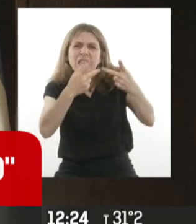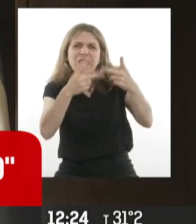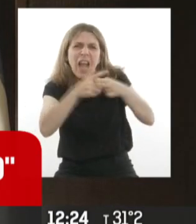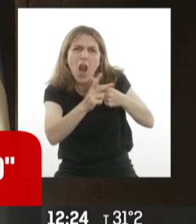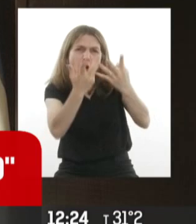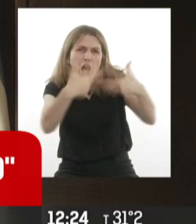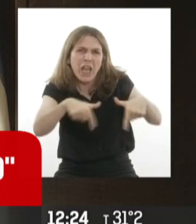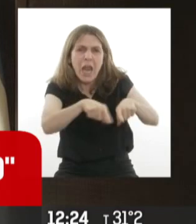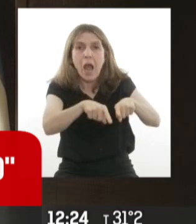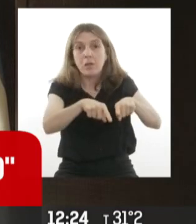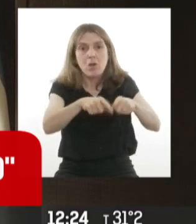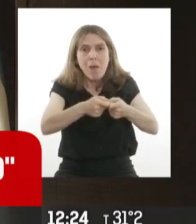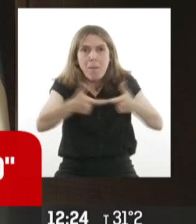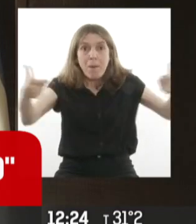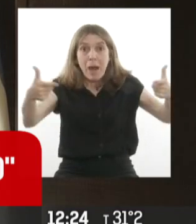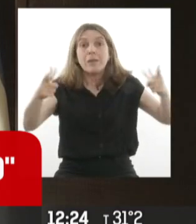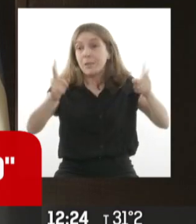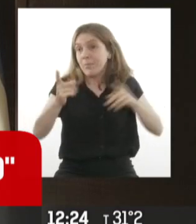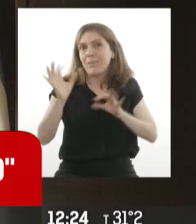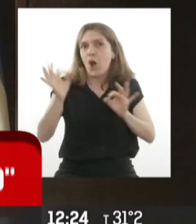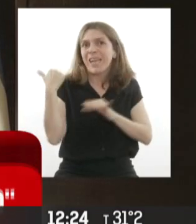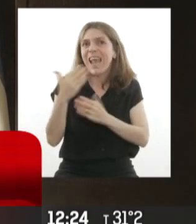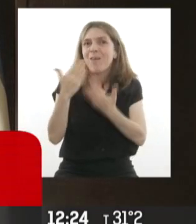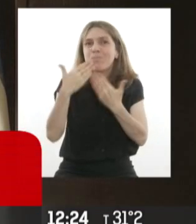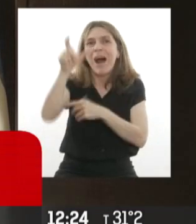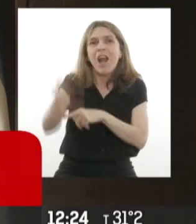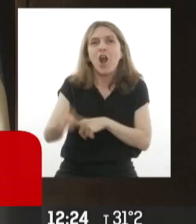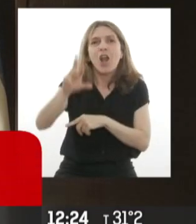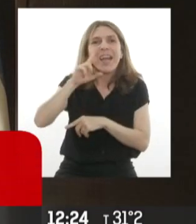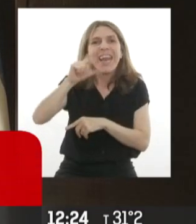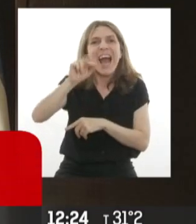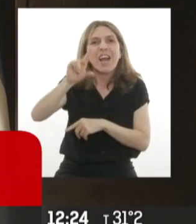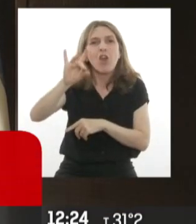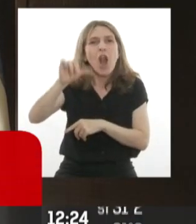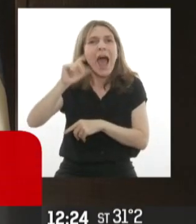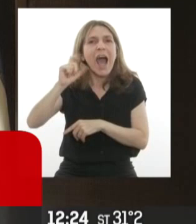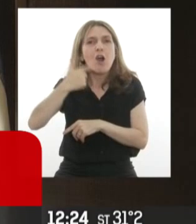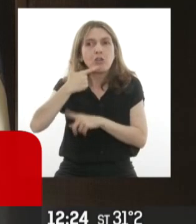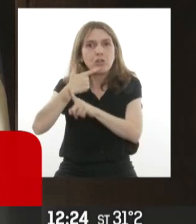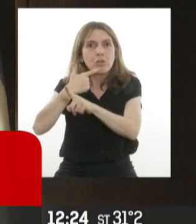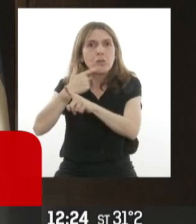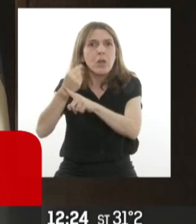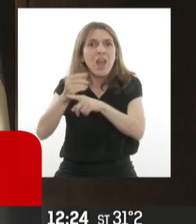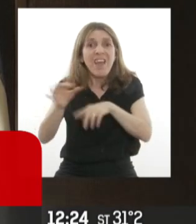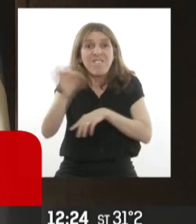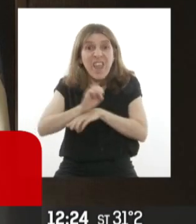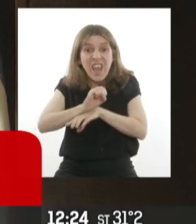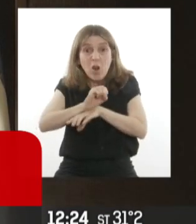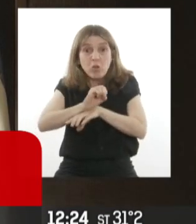Y que esta pandemia, además, recién lo hablaba con Ricardo Lagos, aceleró de un modo vertiginoso.